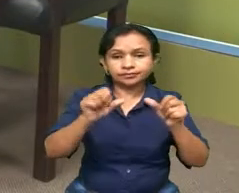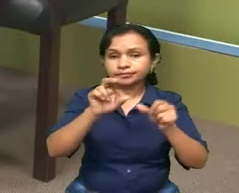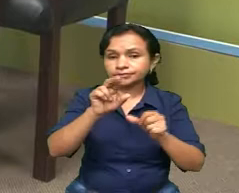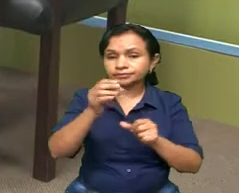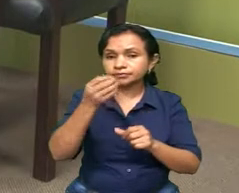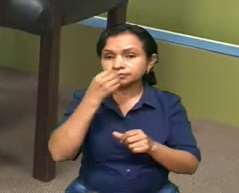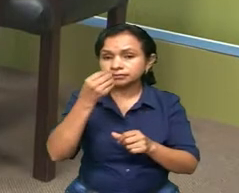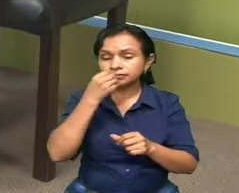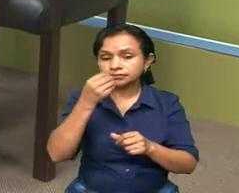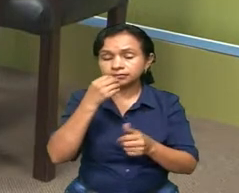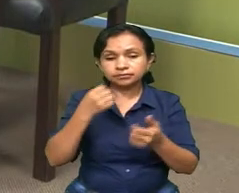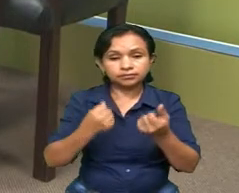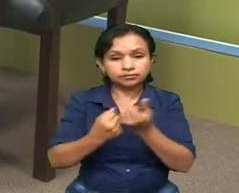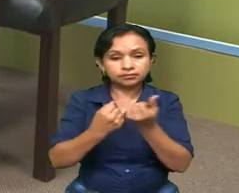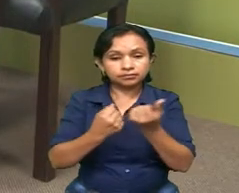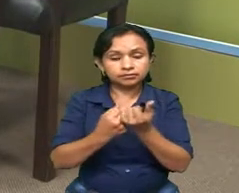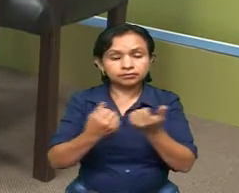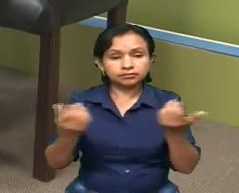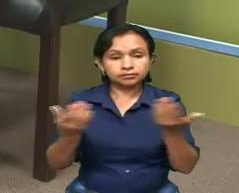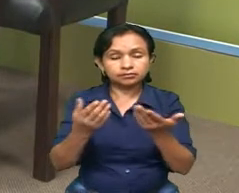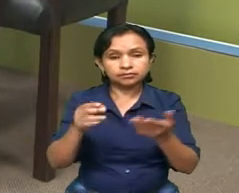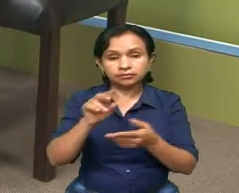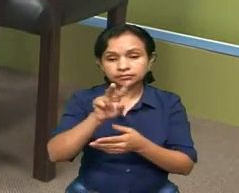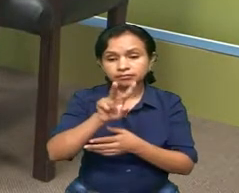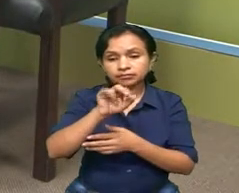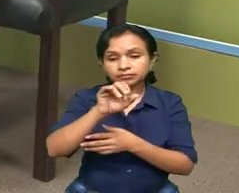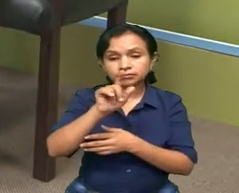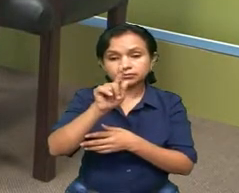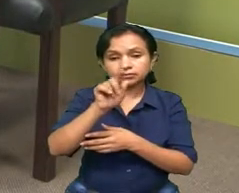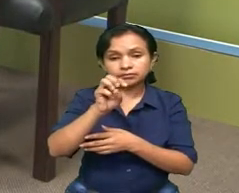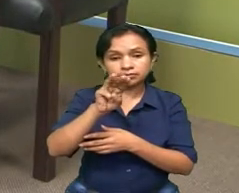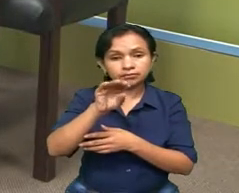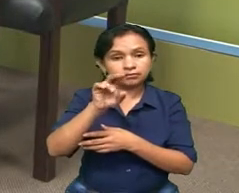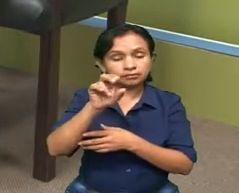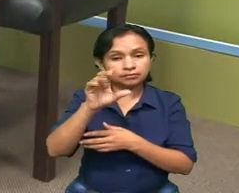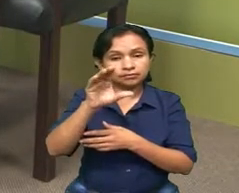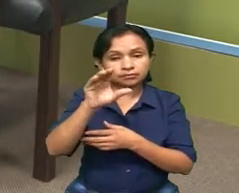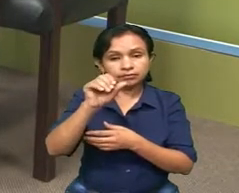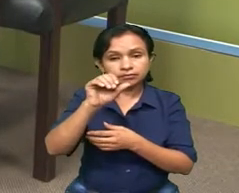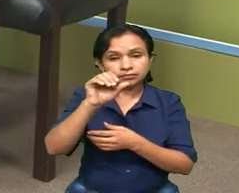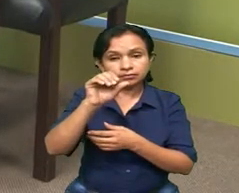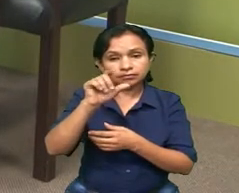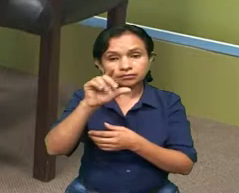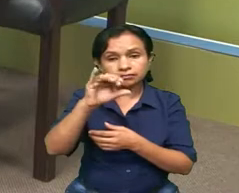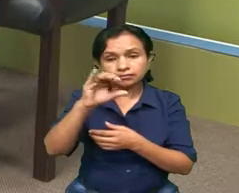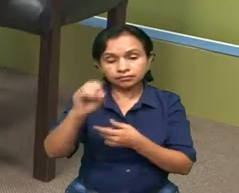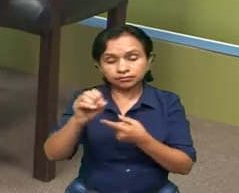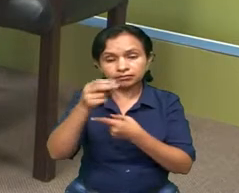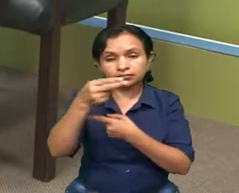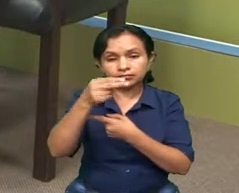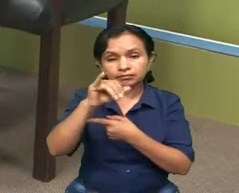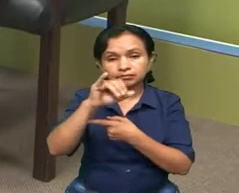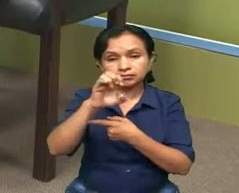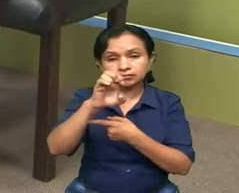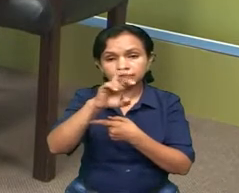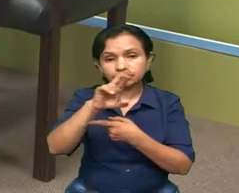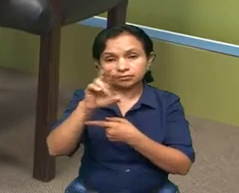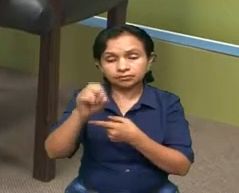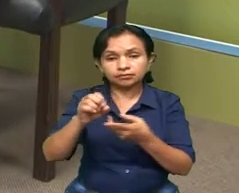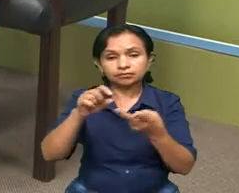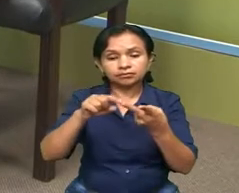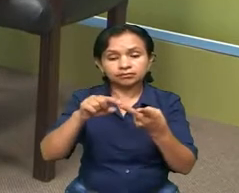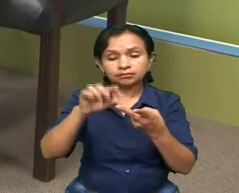y su suplementación de alimentos. ¿Las vitaminas? Las vitaminas, que es calcio, hierro, ácido fólico.